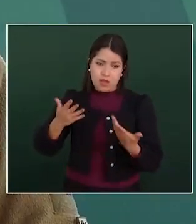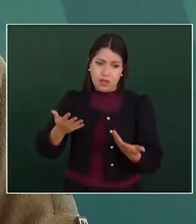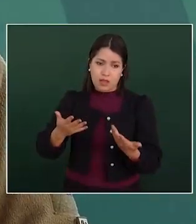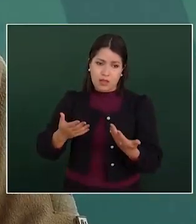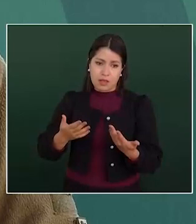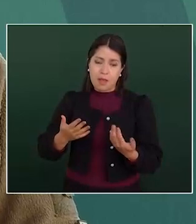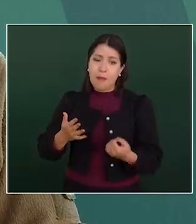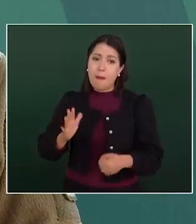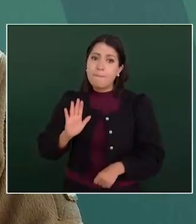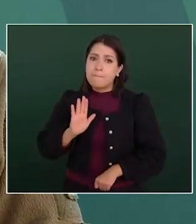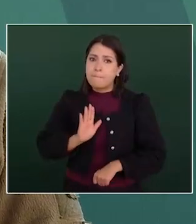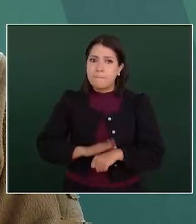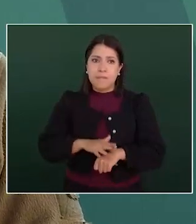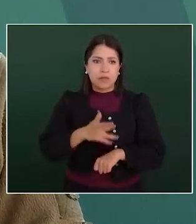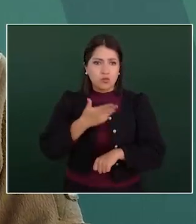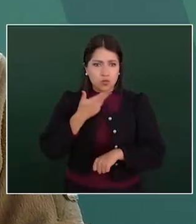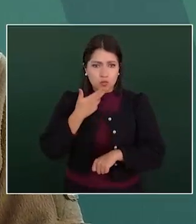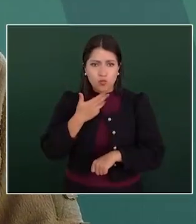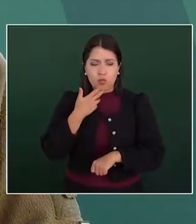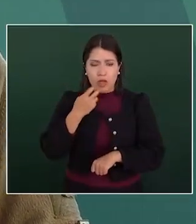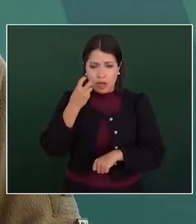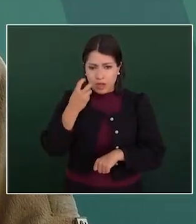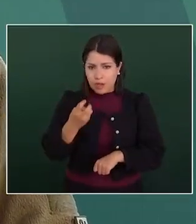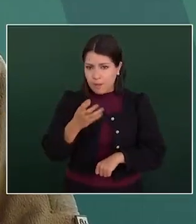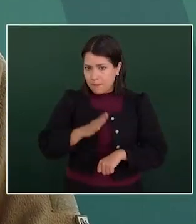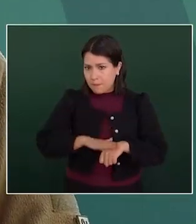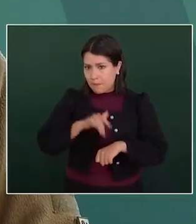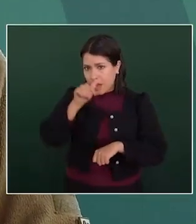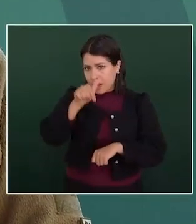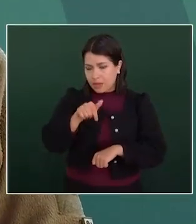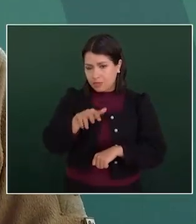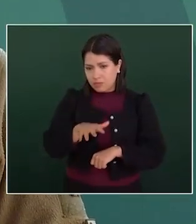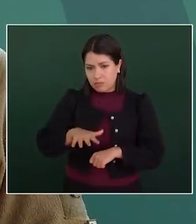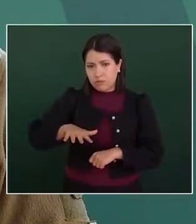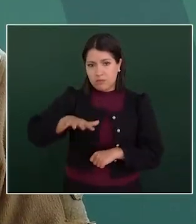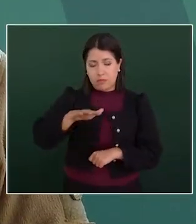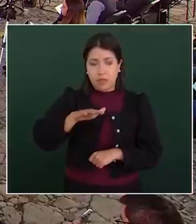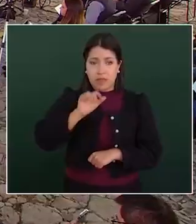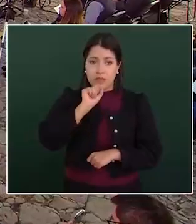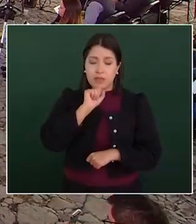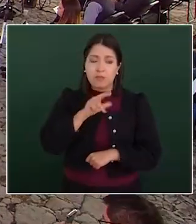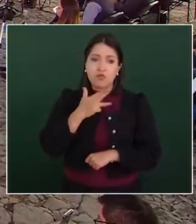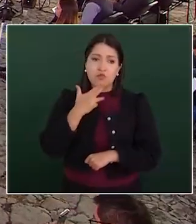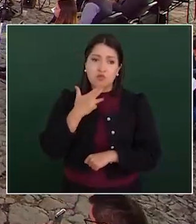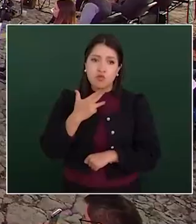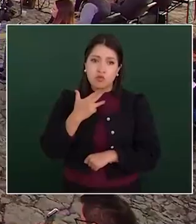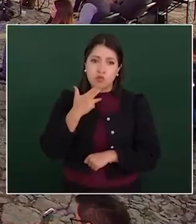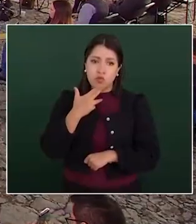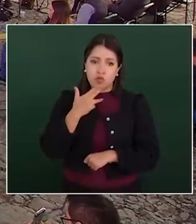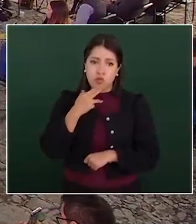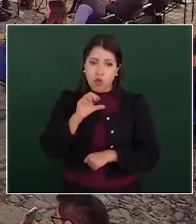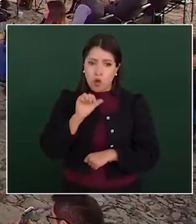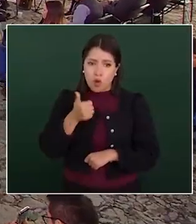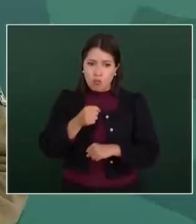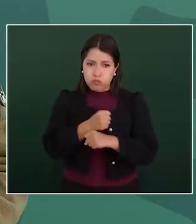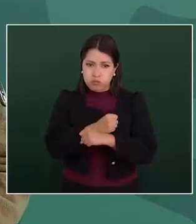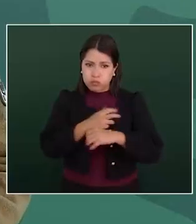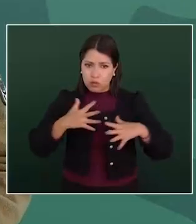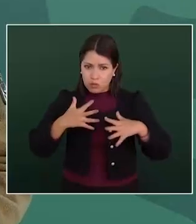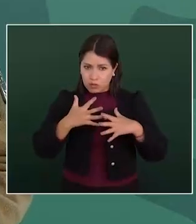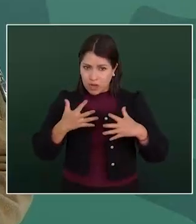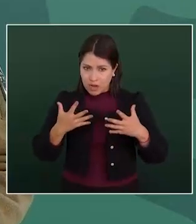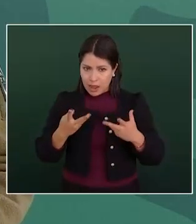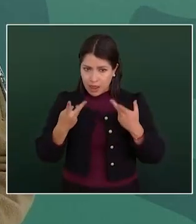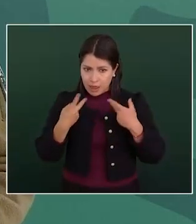han incrementado, hemos tenido el mayor número aquí. También el uso de artefactos explosivos